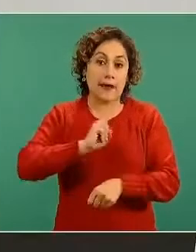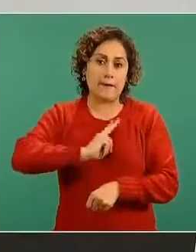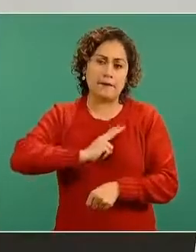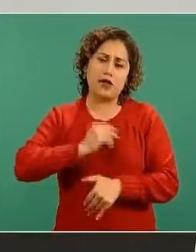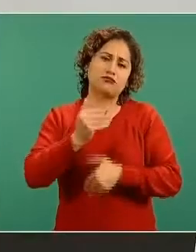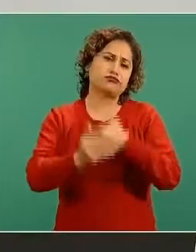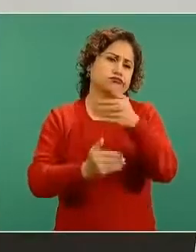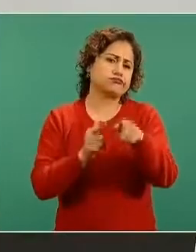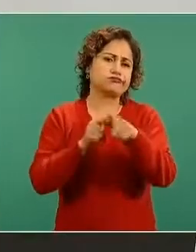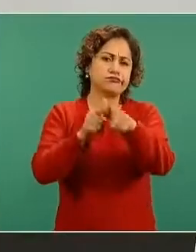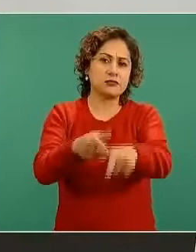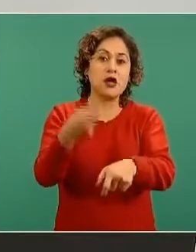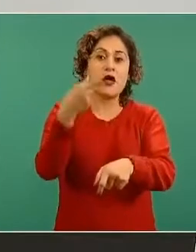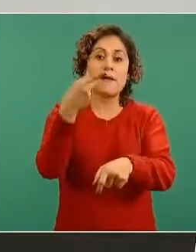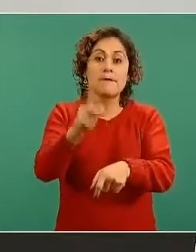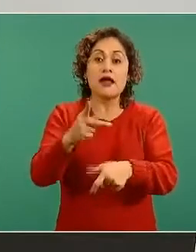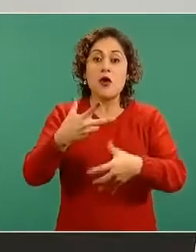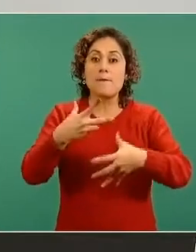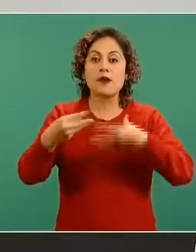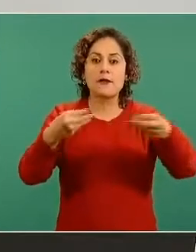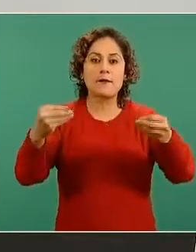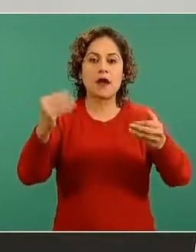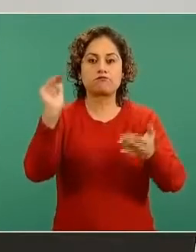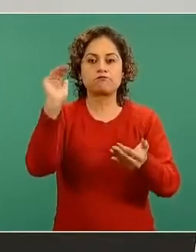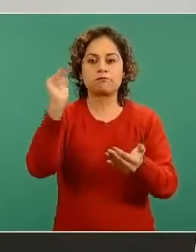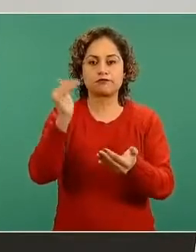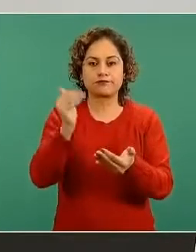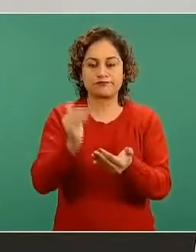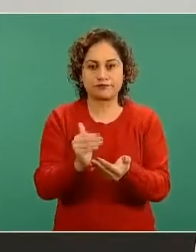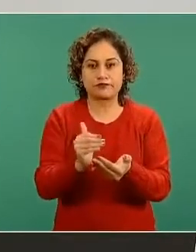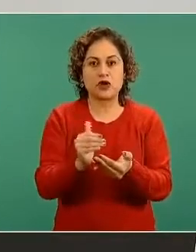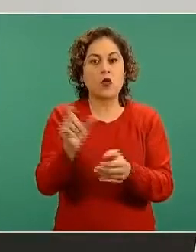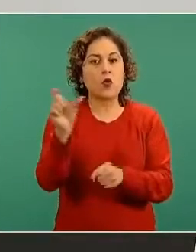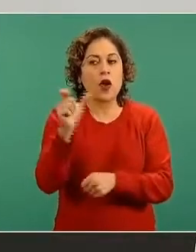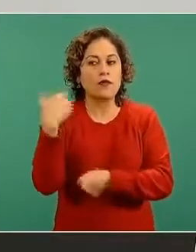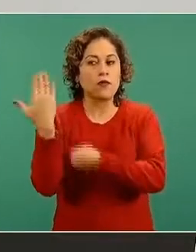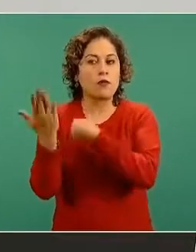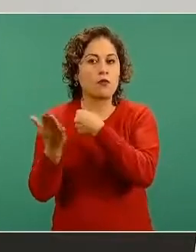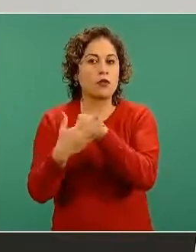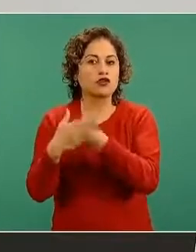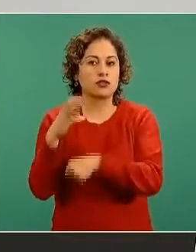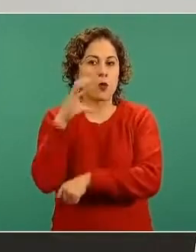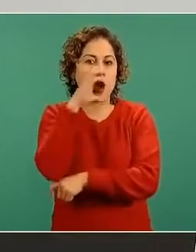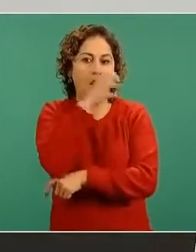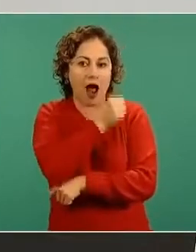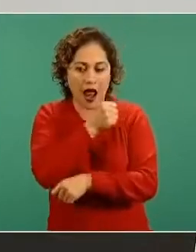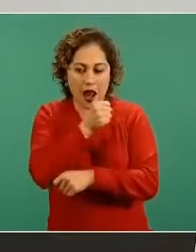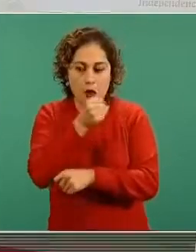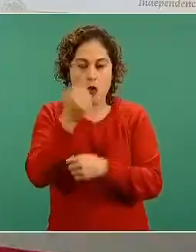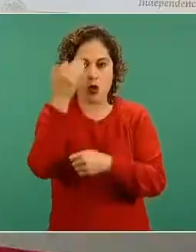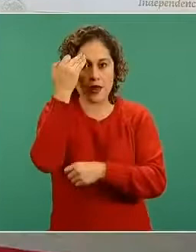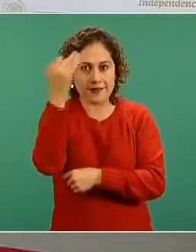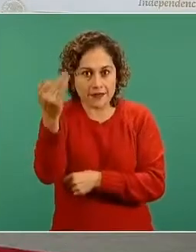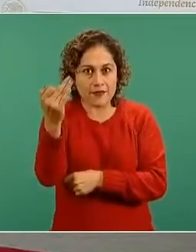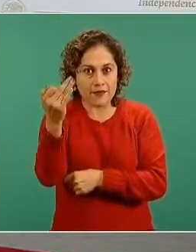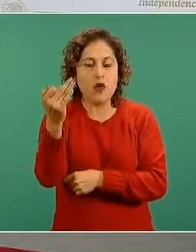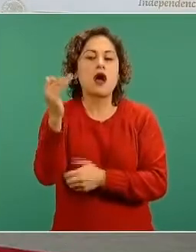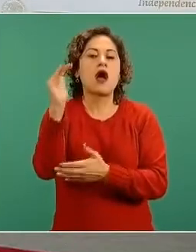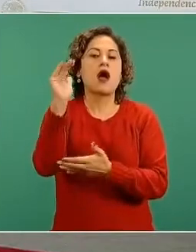tener menos actividad durante primavera-verano y una actividad mayor en otoño e